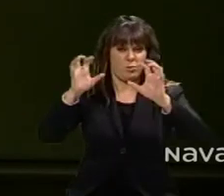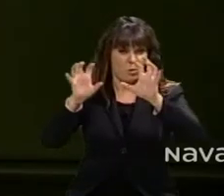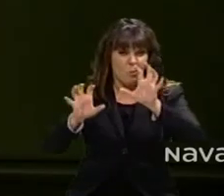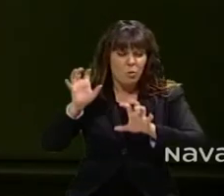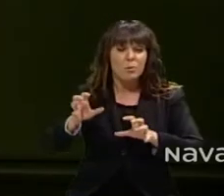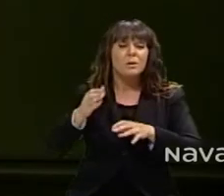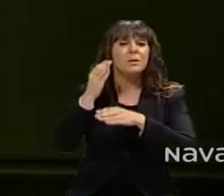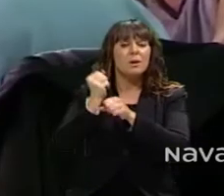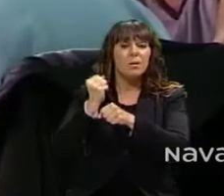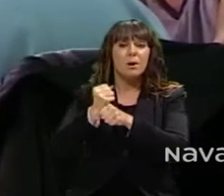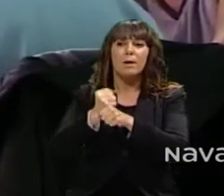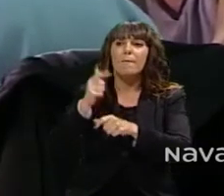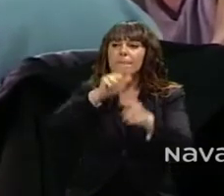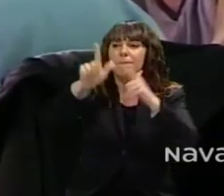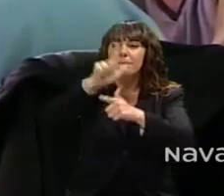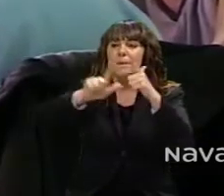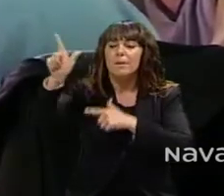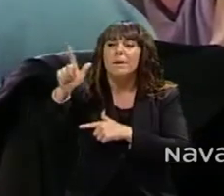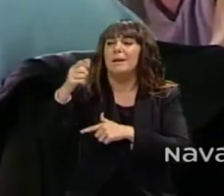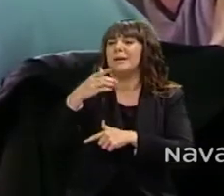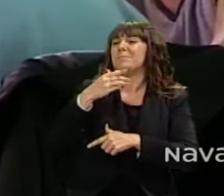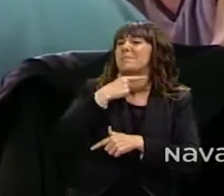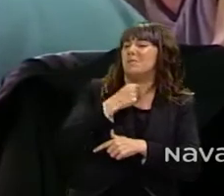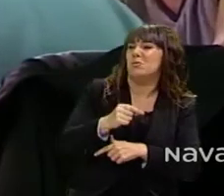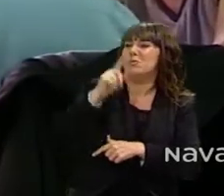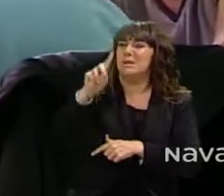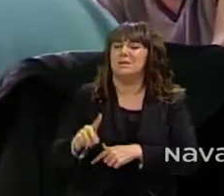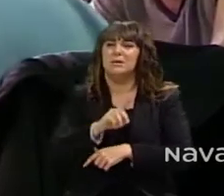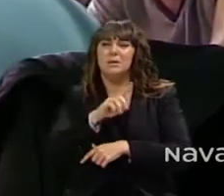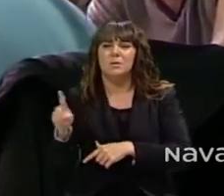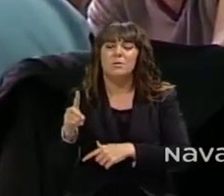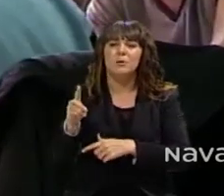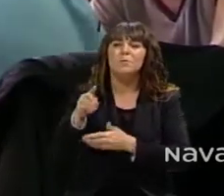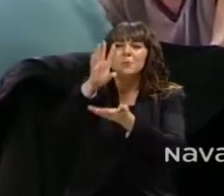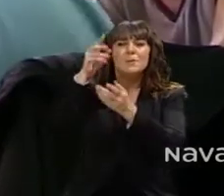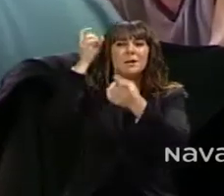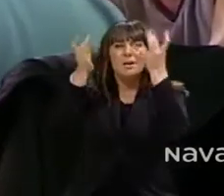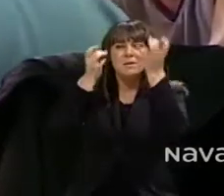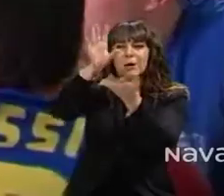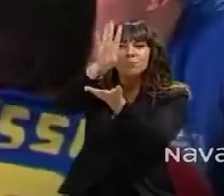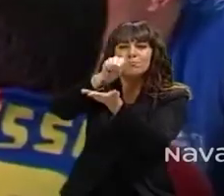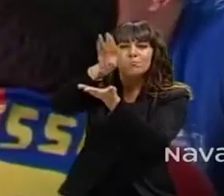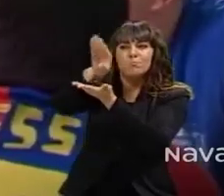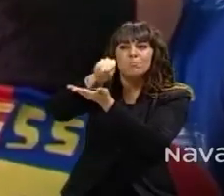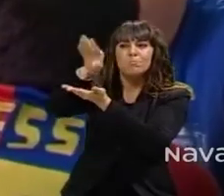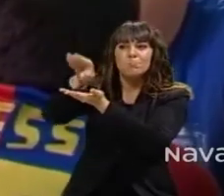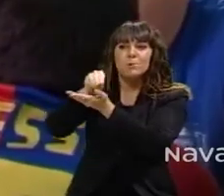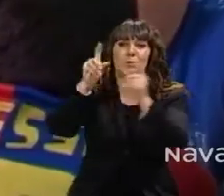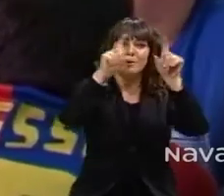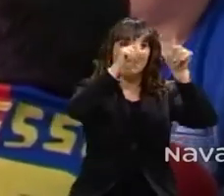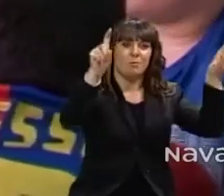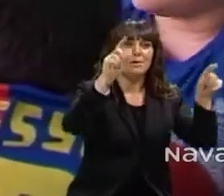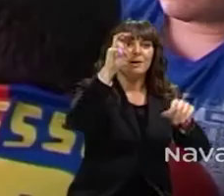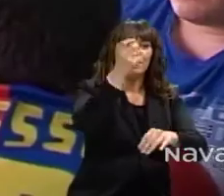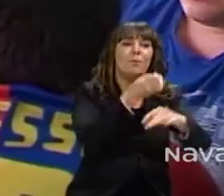gusta, lo que no te gusta que te hagan, lo que… sumando todo ese tipo de cosas, ayudado con unos buenos